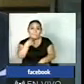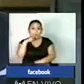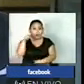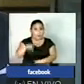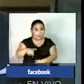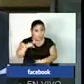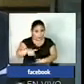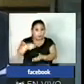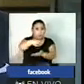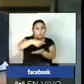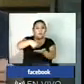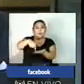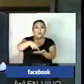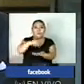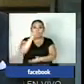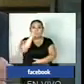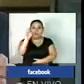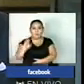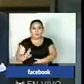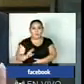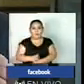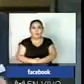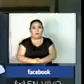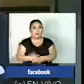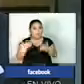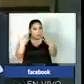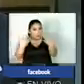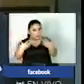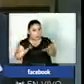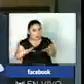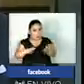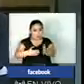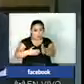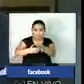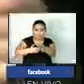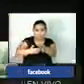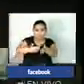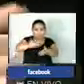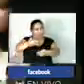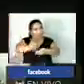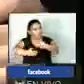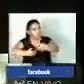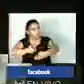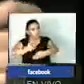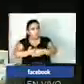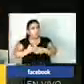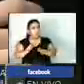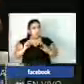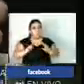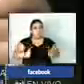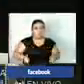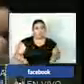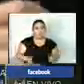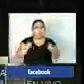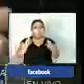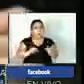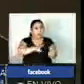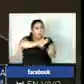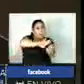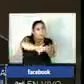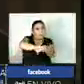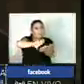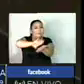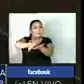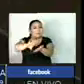en Costa Rica el gobierno ya inició todo el trámite para el depósito de ayudas económicas